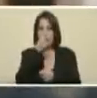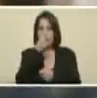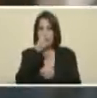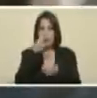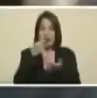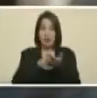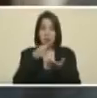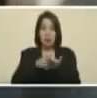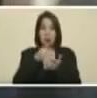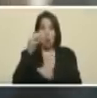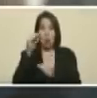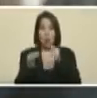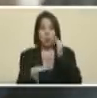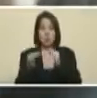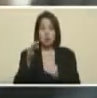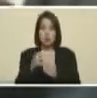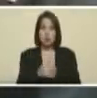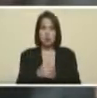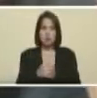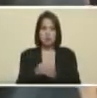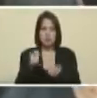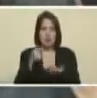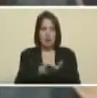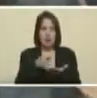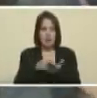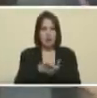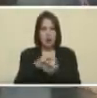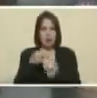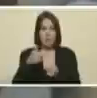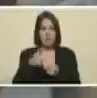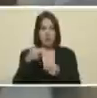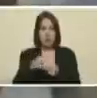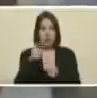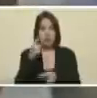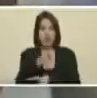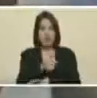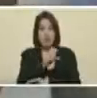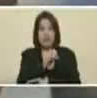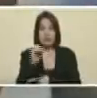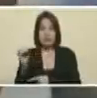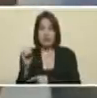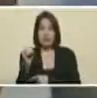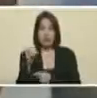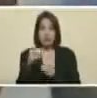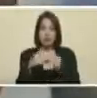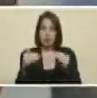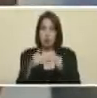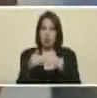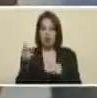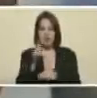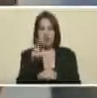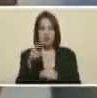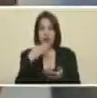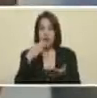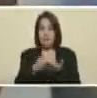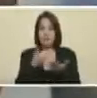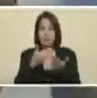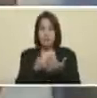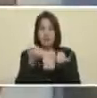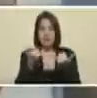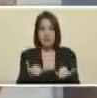justos. El precio petrolero debería estar en $100 el barril, es el precio justo que Venezuela reclama para el